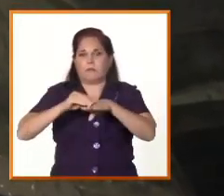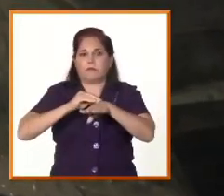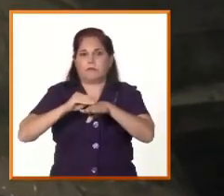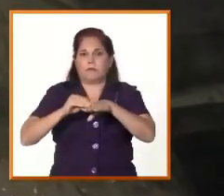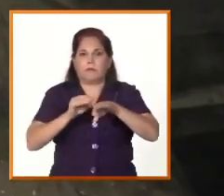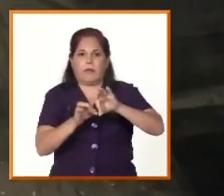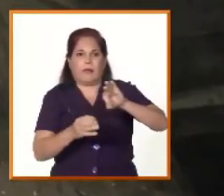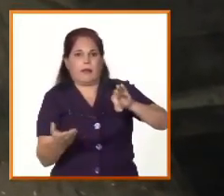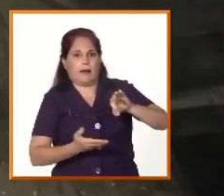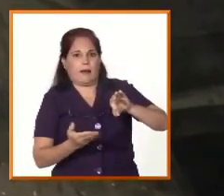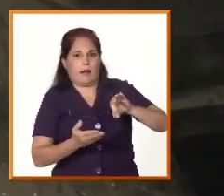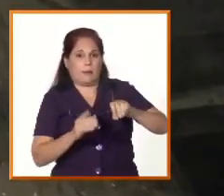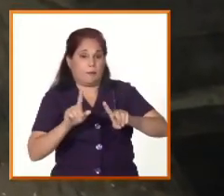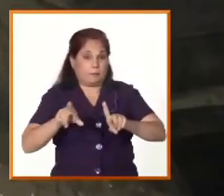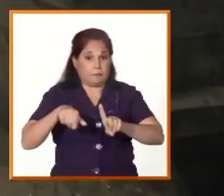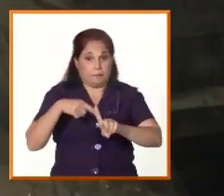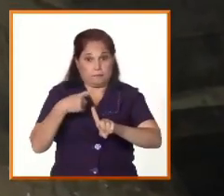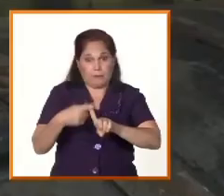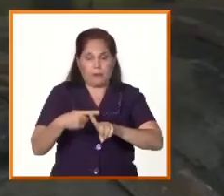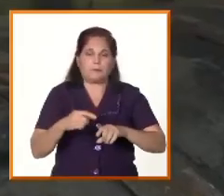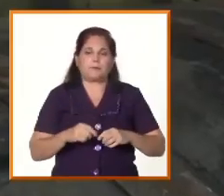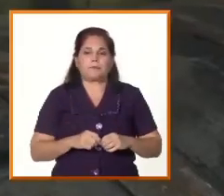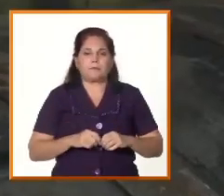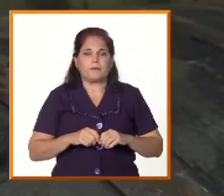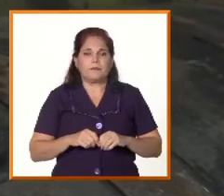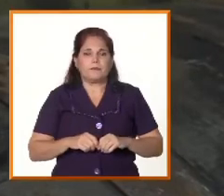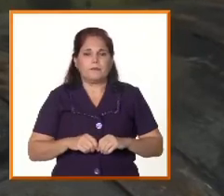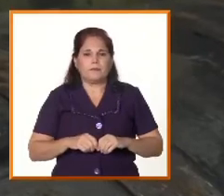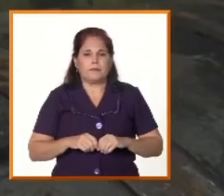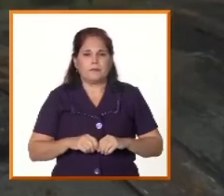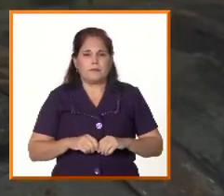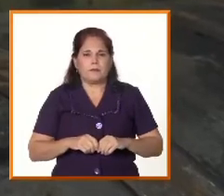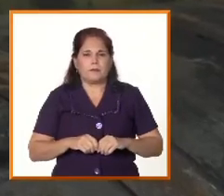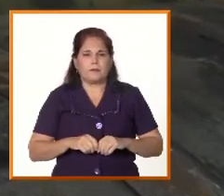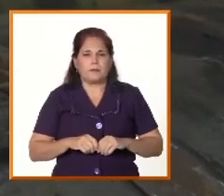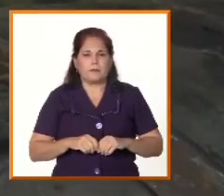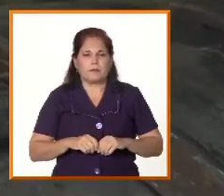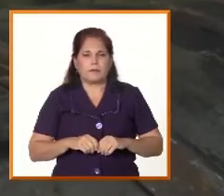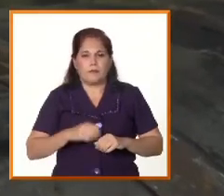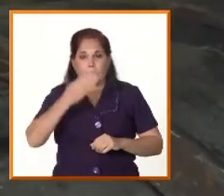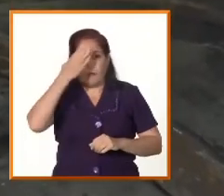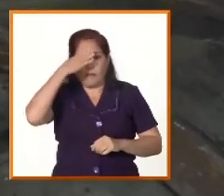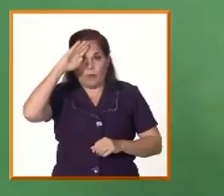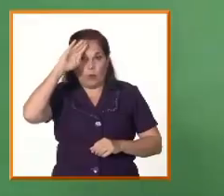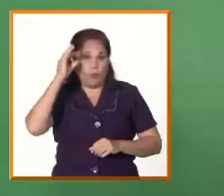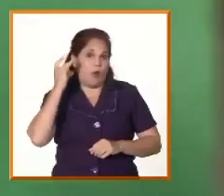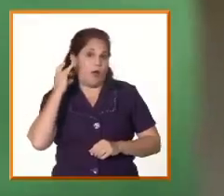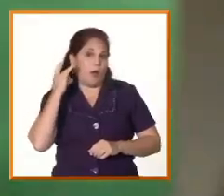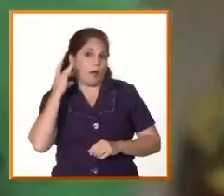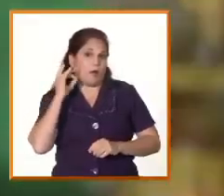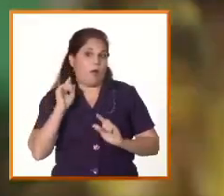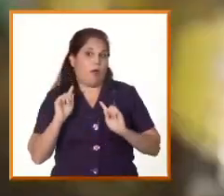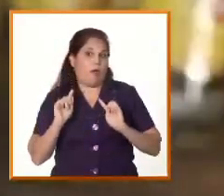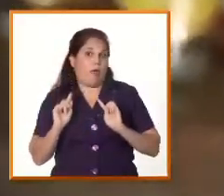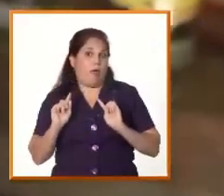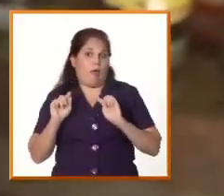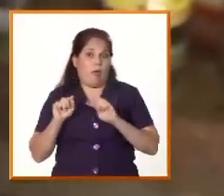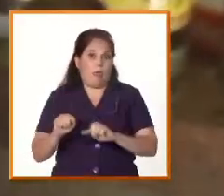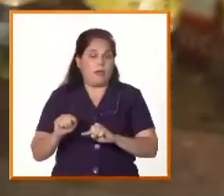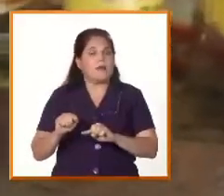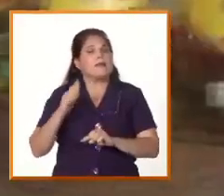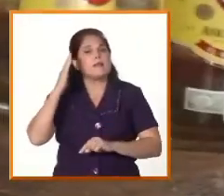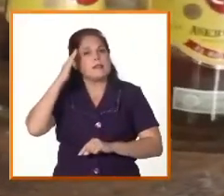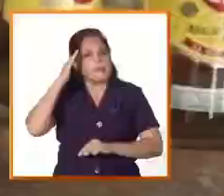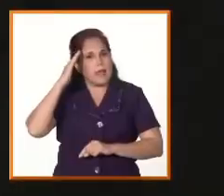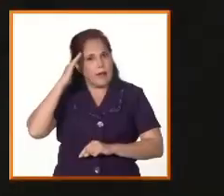adicional a eso adicional a eso en el ámbito de pues independientemente